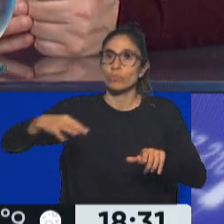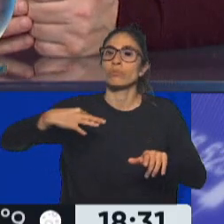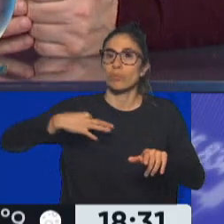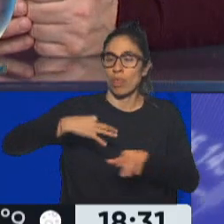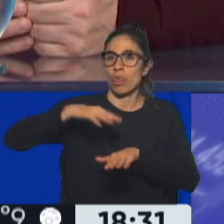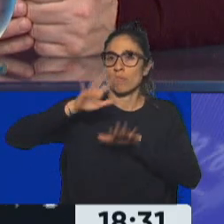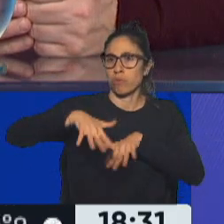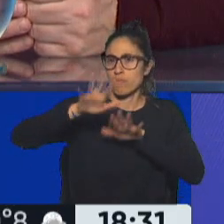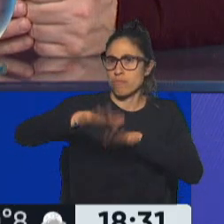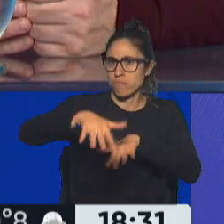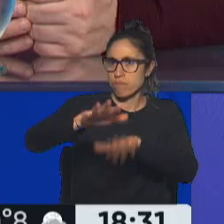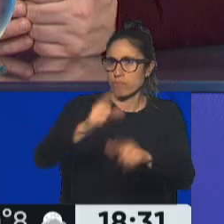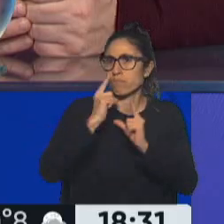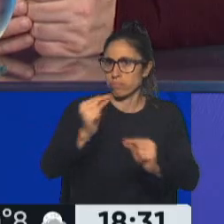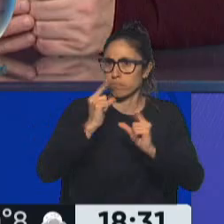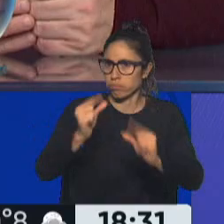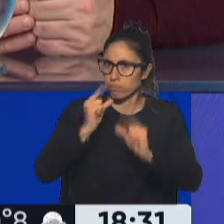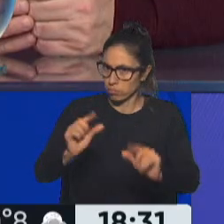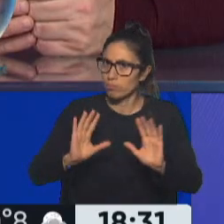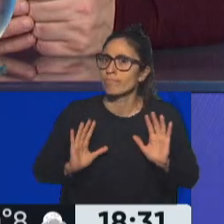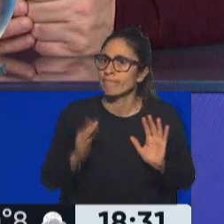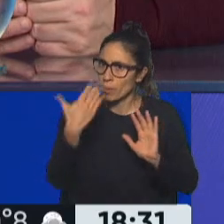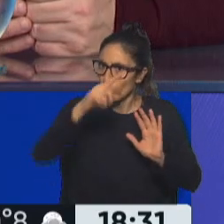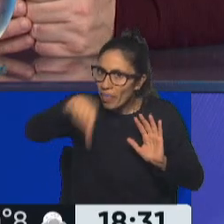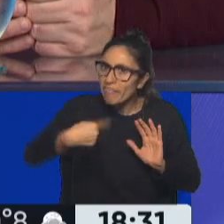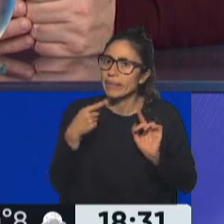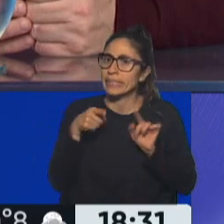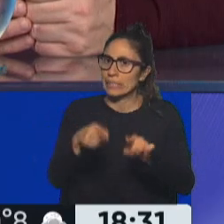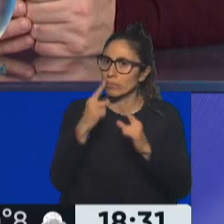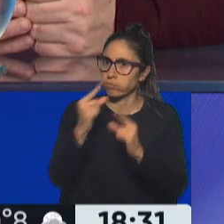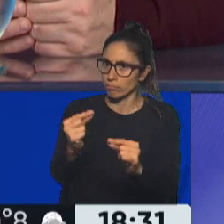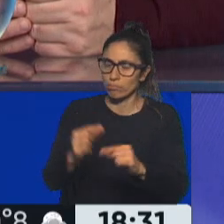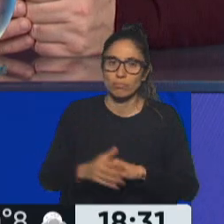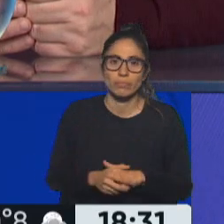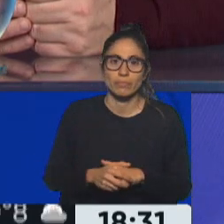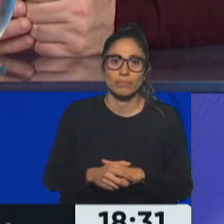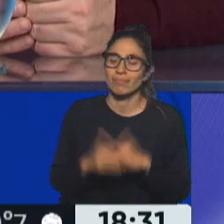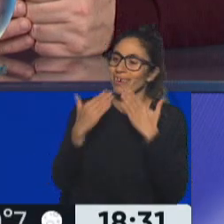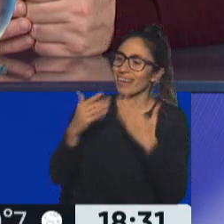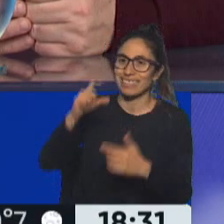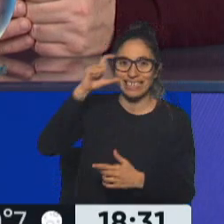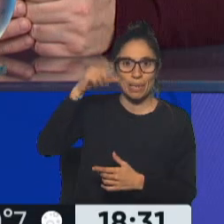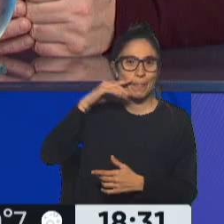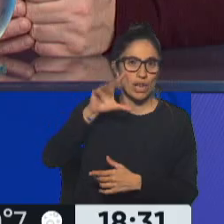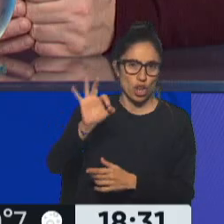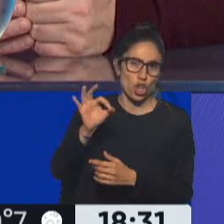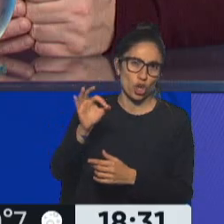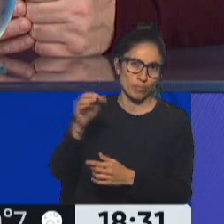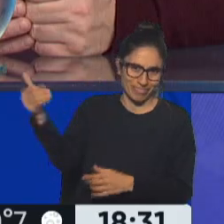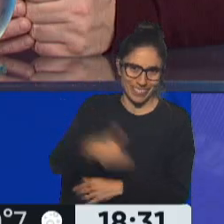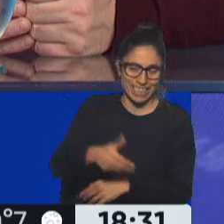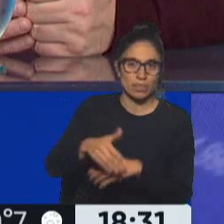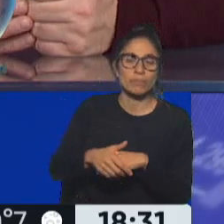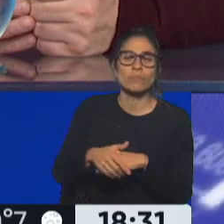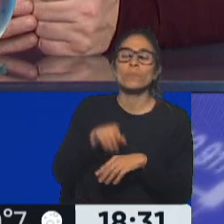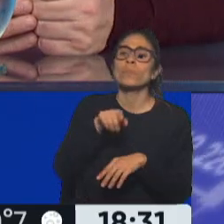del malestar social. Emilio, primero muchas gracias por haber venido. En ese contexto, me gustaría que nos expliques un poco, esto lo hablábamos fuera